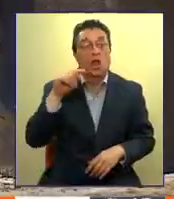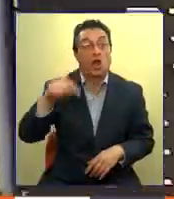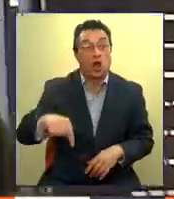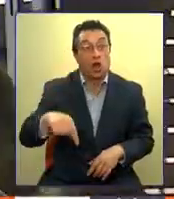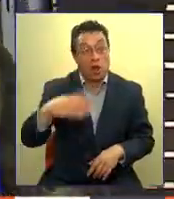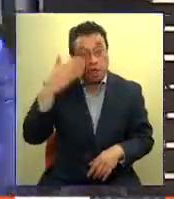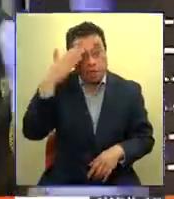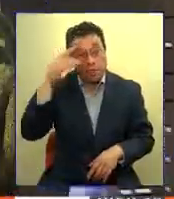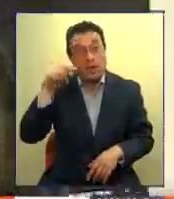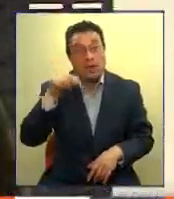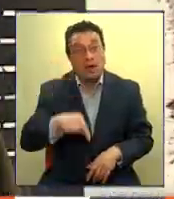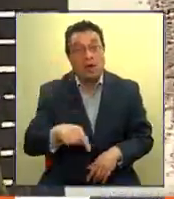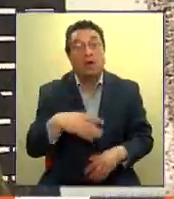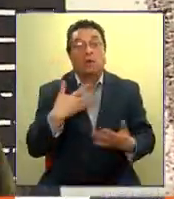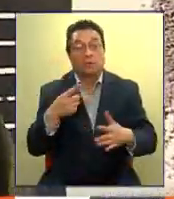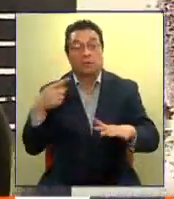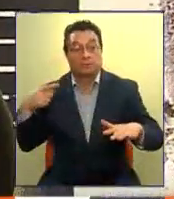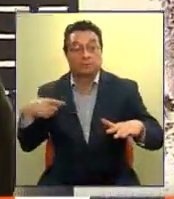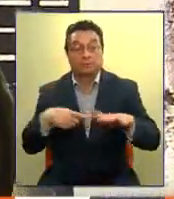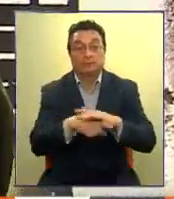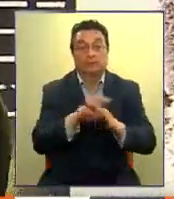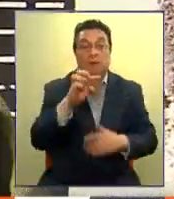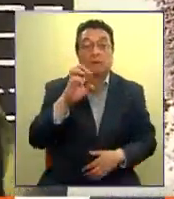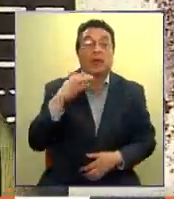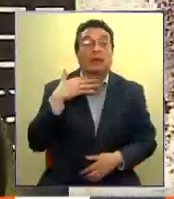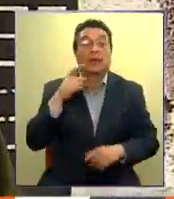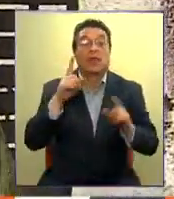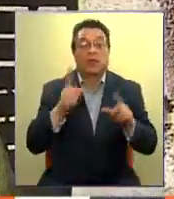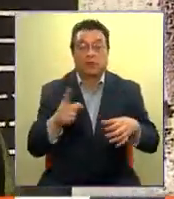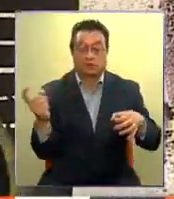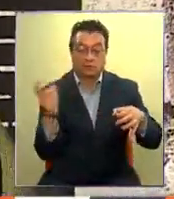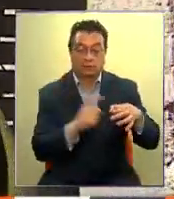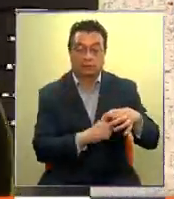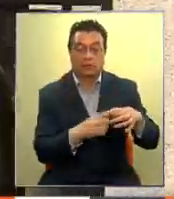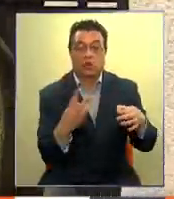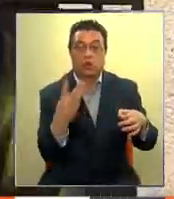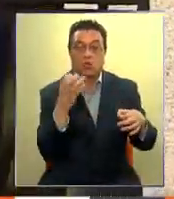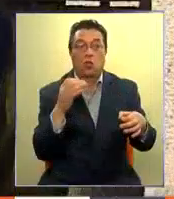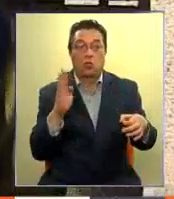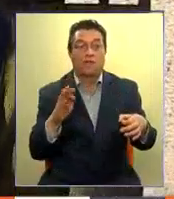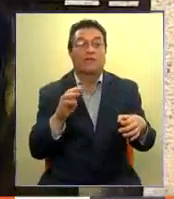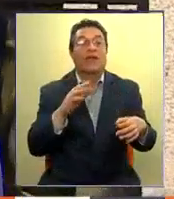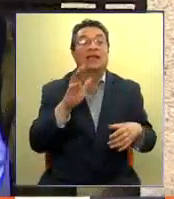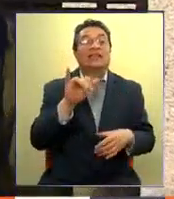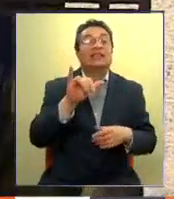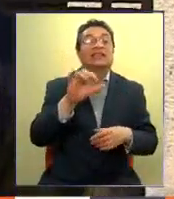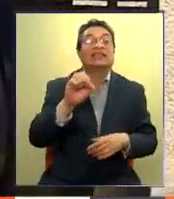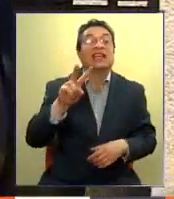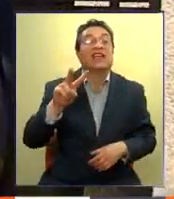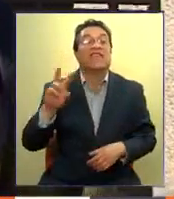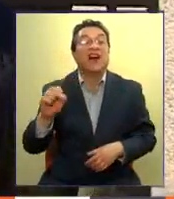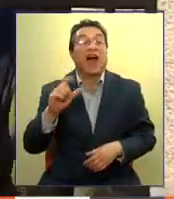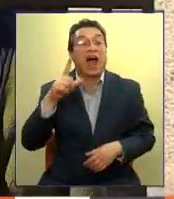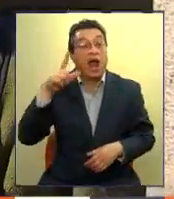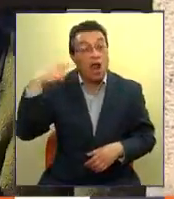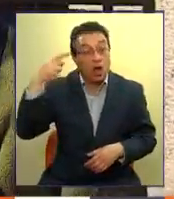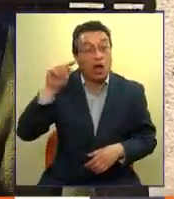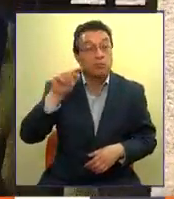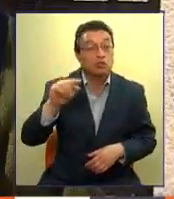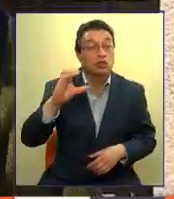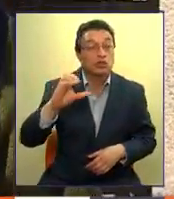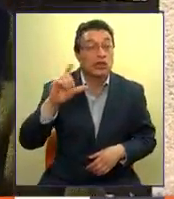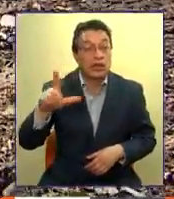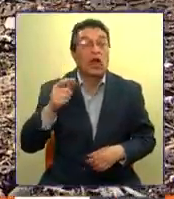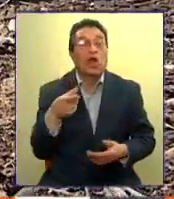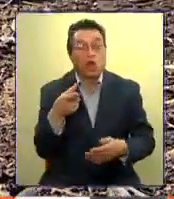son para ingresar al parque, todos deben registrarse a través de la página web que es yerbaloca.cl. Ahí tienen que hacer el registro y